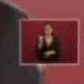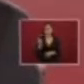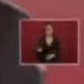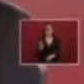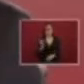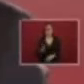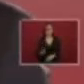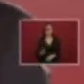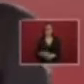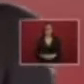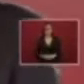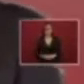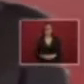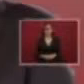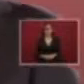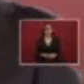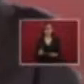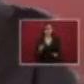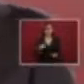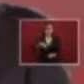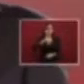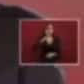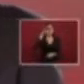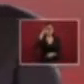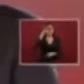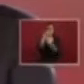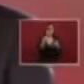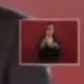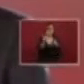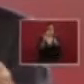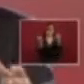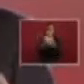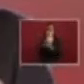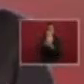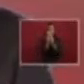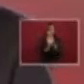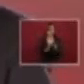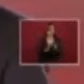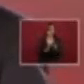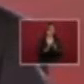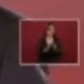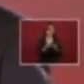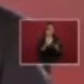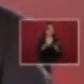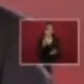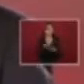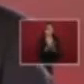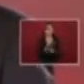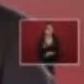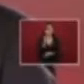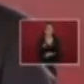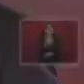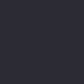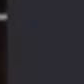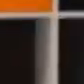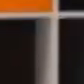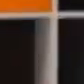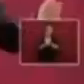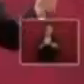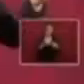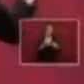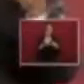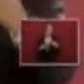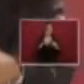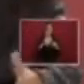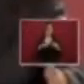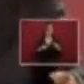gane y no es volver al quinazo, al besterazo. Déjenme poner una pausa, regreso con ustedes porque hay otros temas que comentar. Volvemos. Bueno,